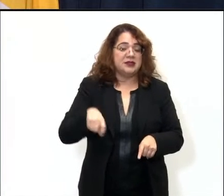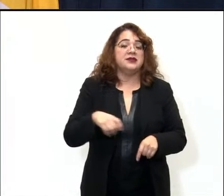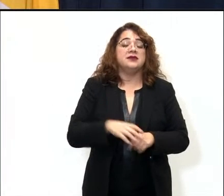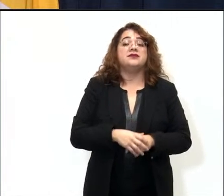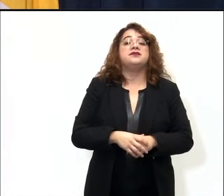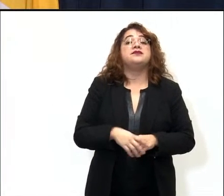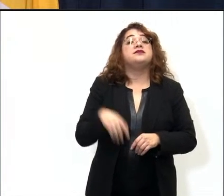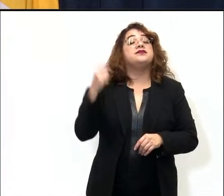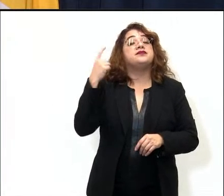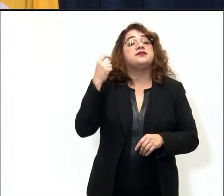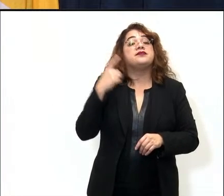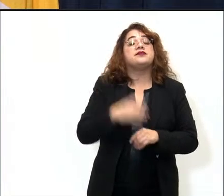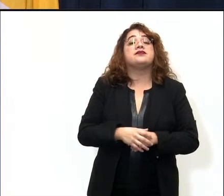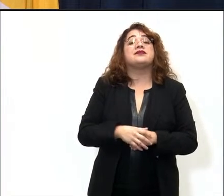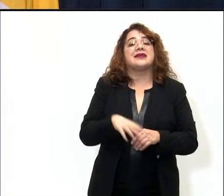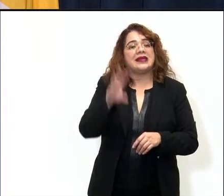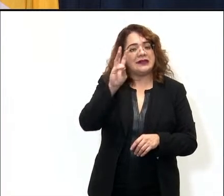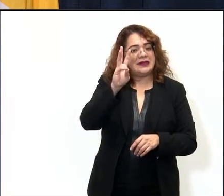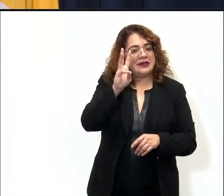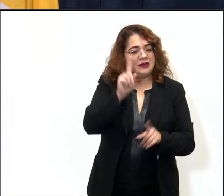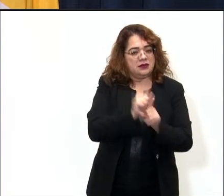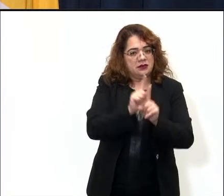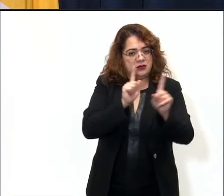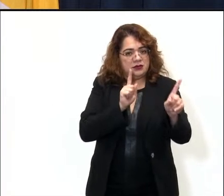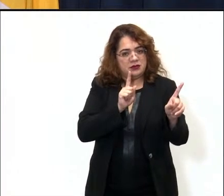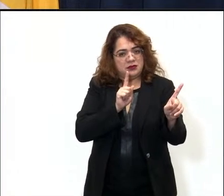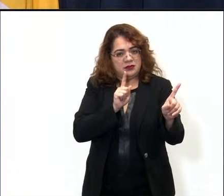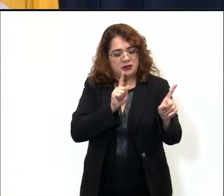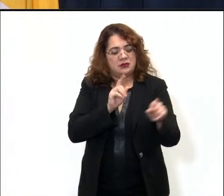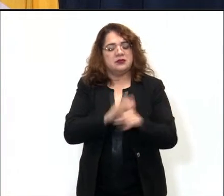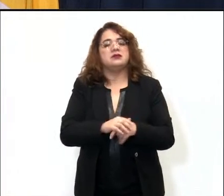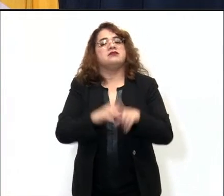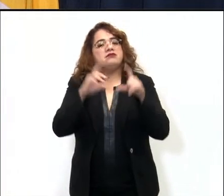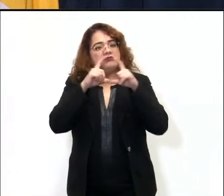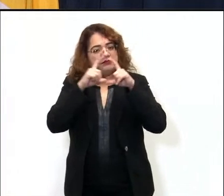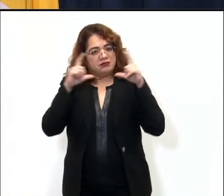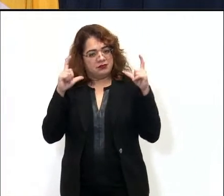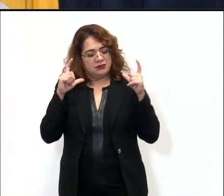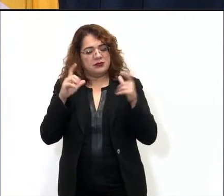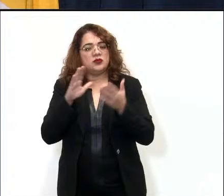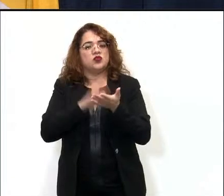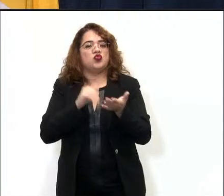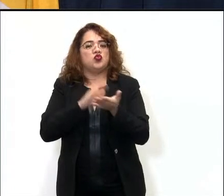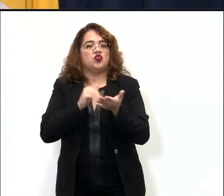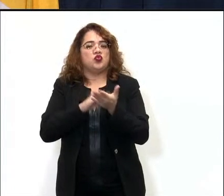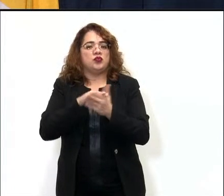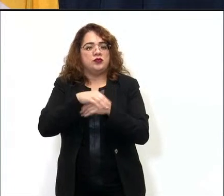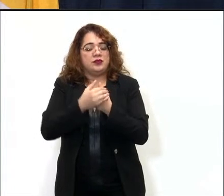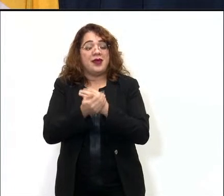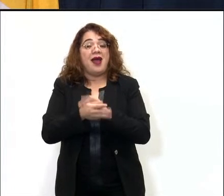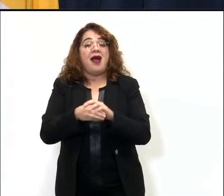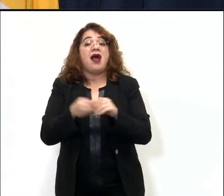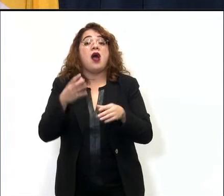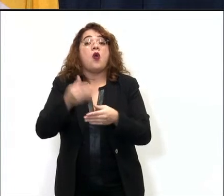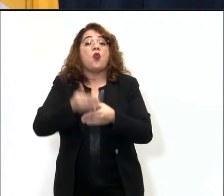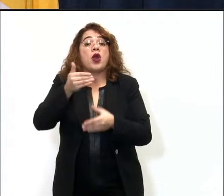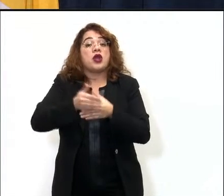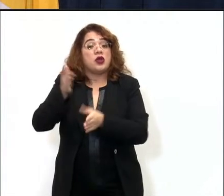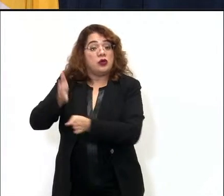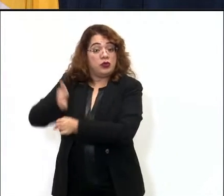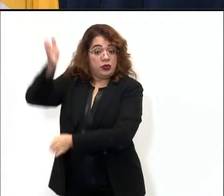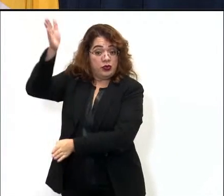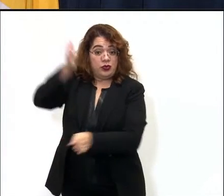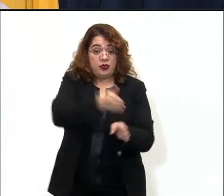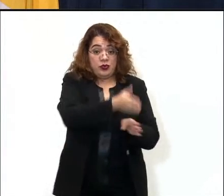separadas, manténganse por lo menos 6 pies de distancia de los demás. Puede aumentar la ventilación en un espacio abriendo